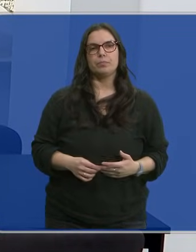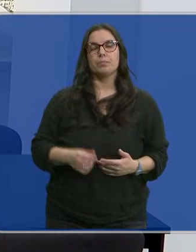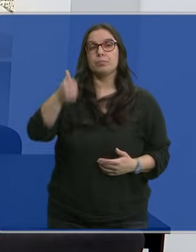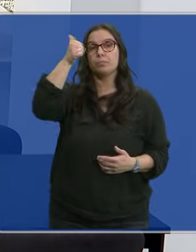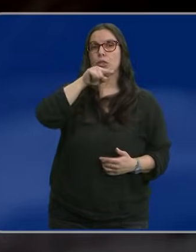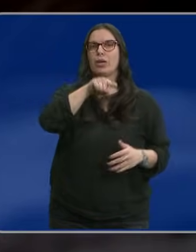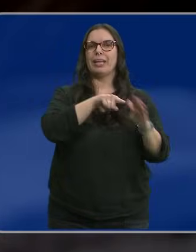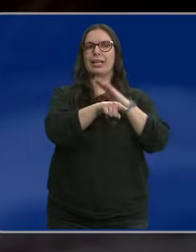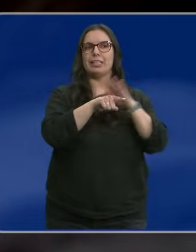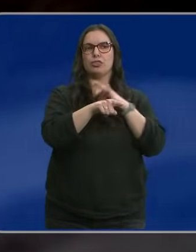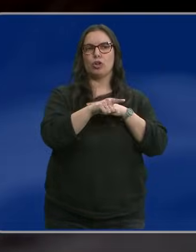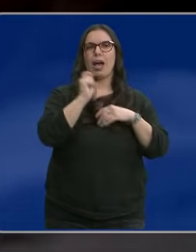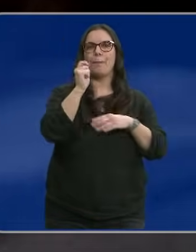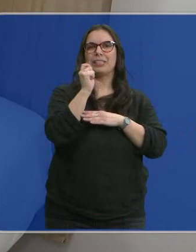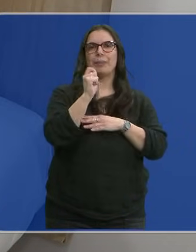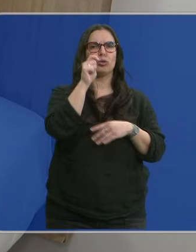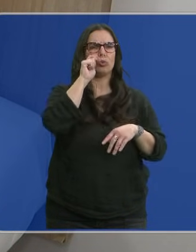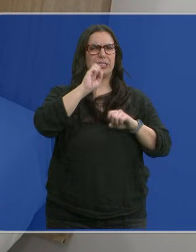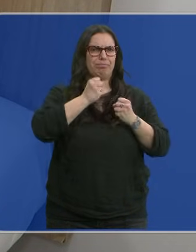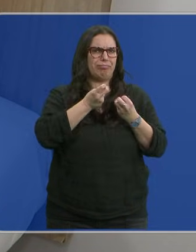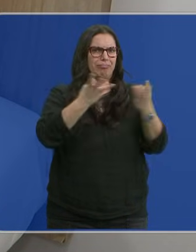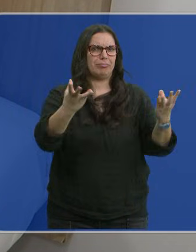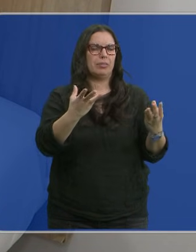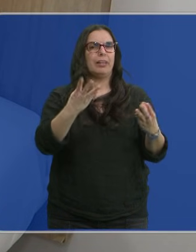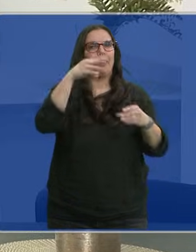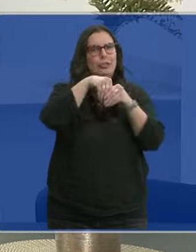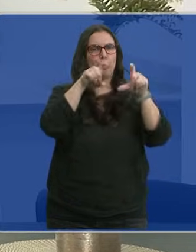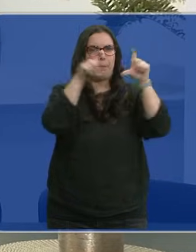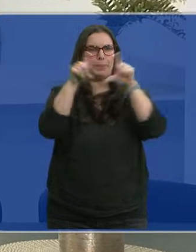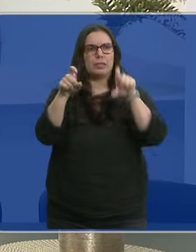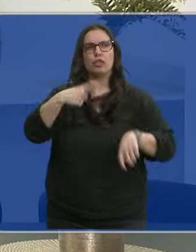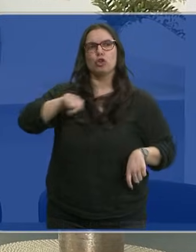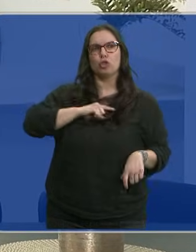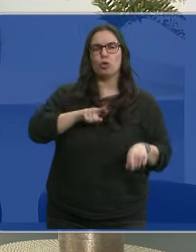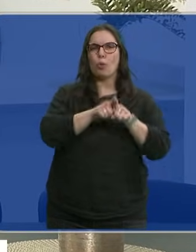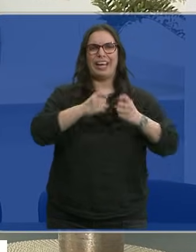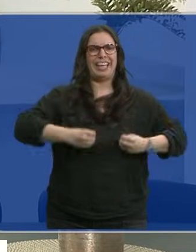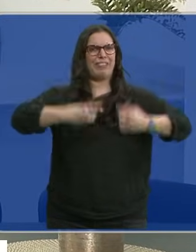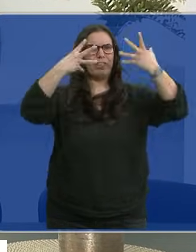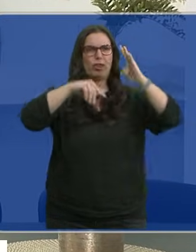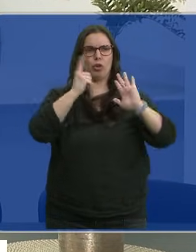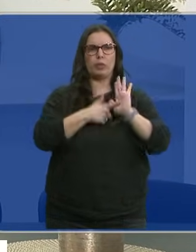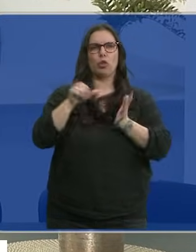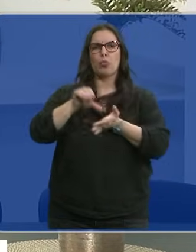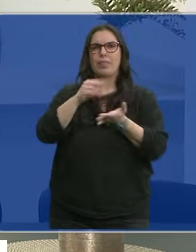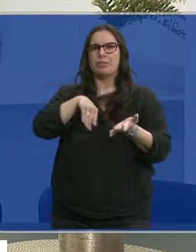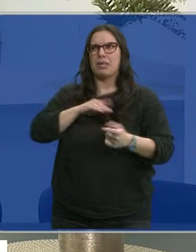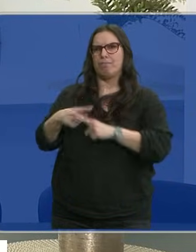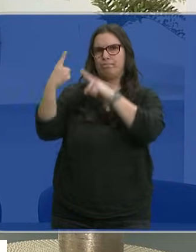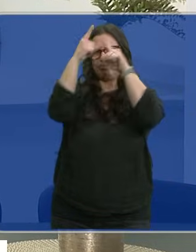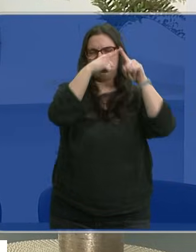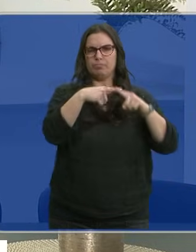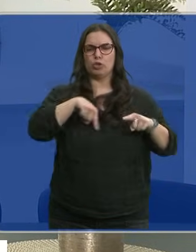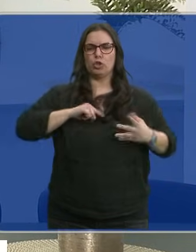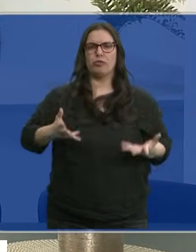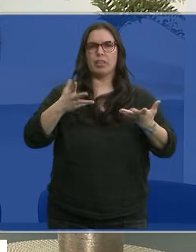Francisco Javier gestiona decenas de apartamentos turísticos a través de una empresa. Nosotros gestionamos bloques de edificios en distintas ciudades de España y